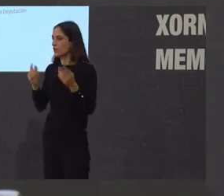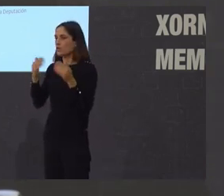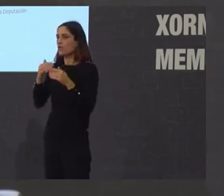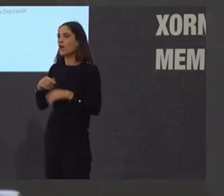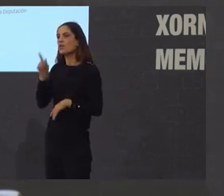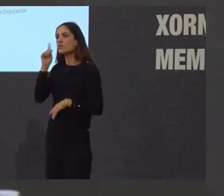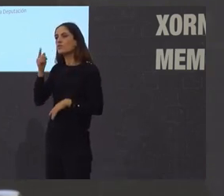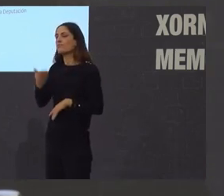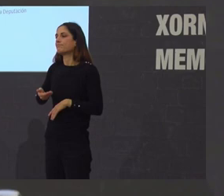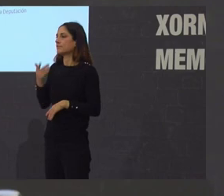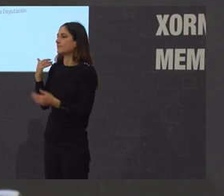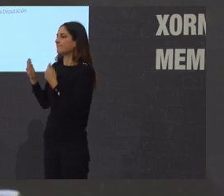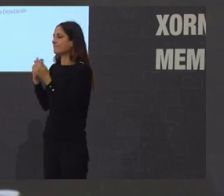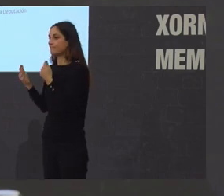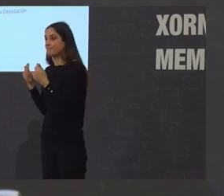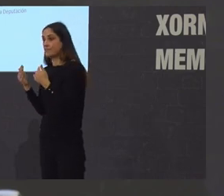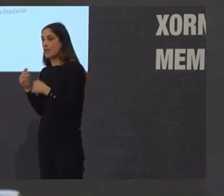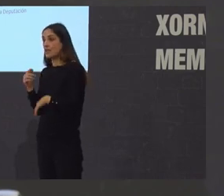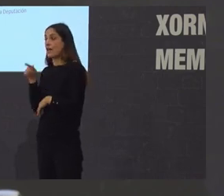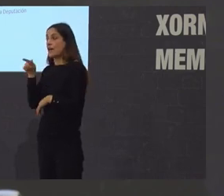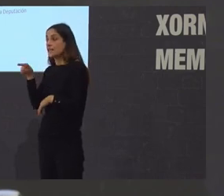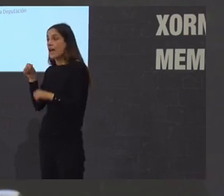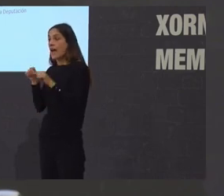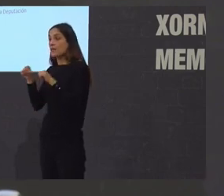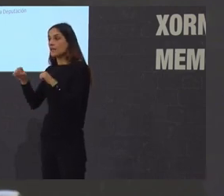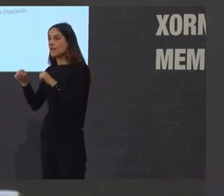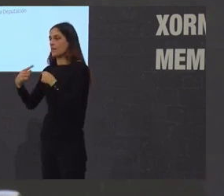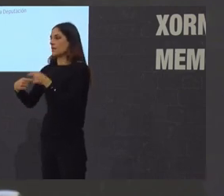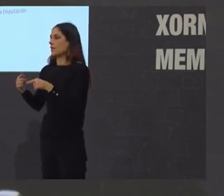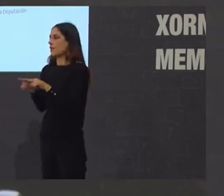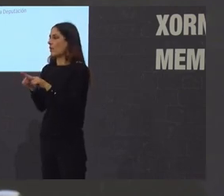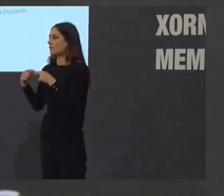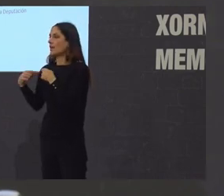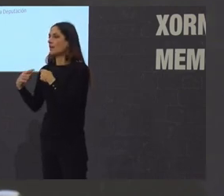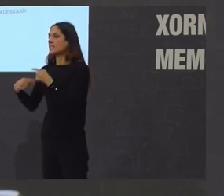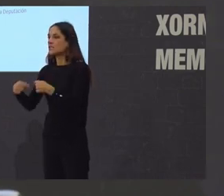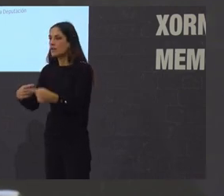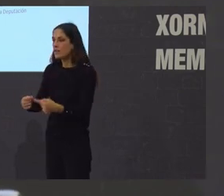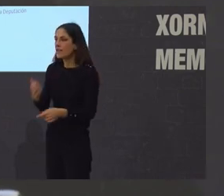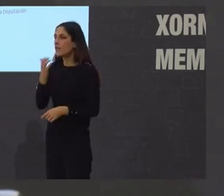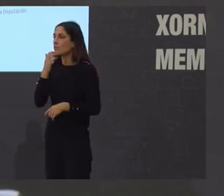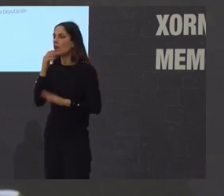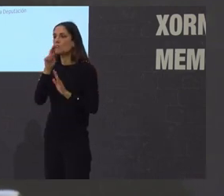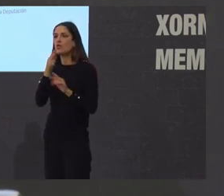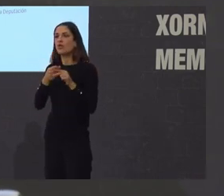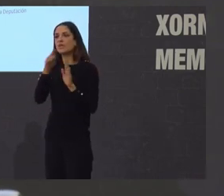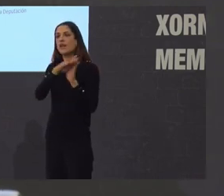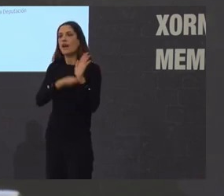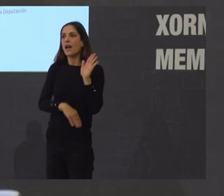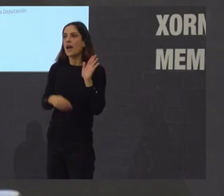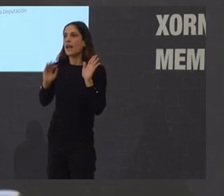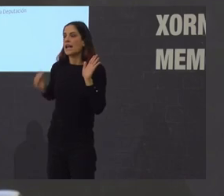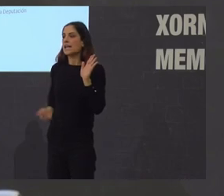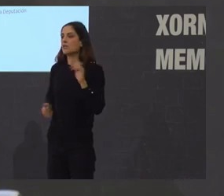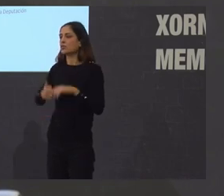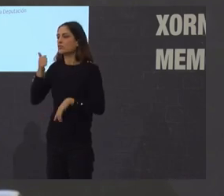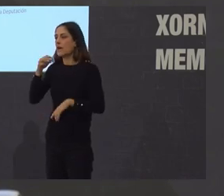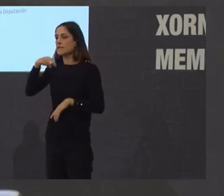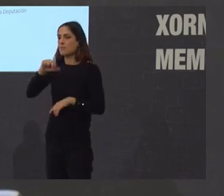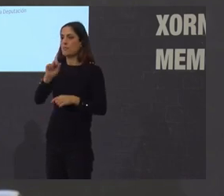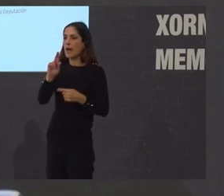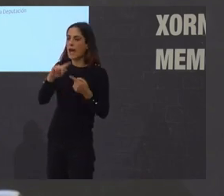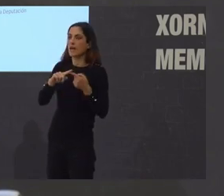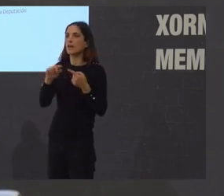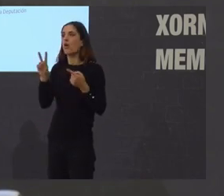ha heredado. Si vemos ahora la lista de los más ricos, están los Marc, están los Entrecanales, están los Oriol